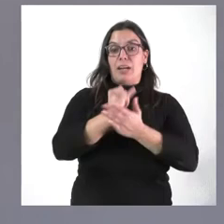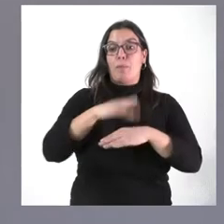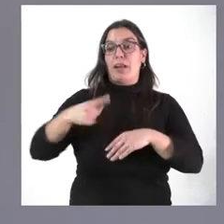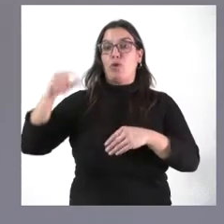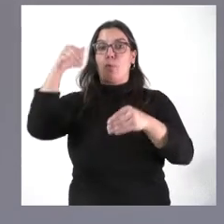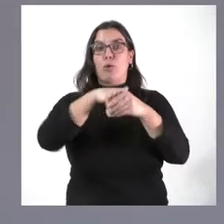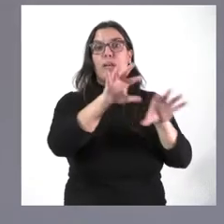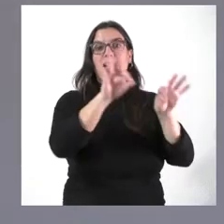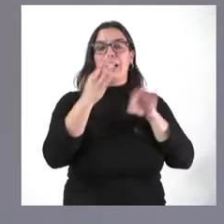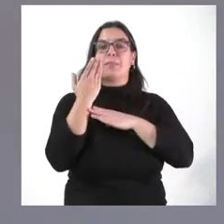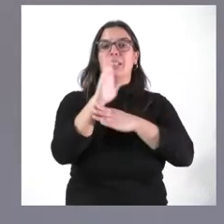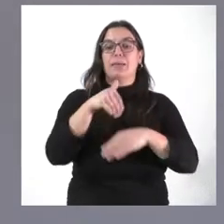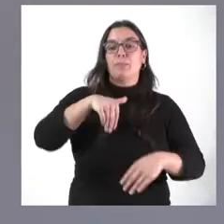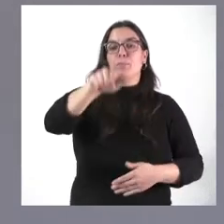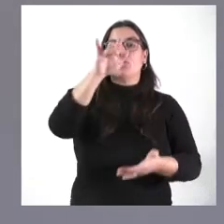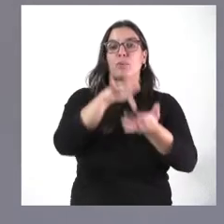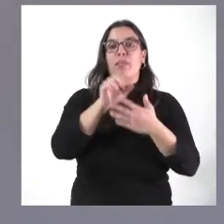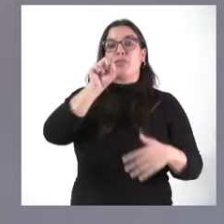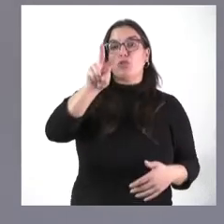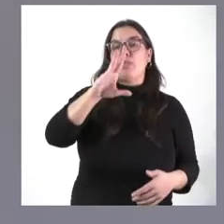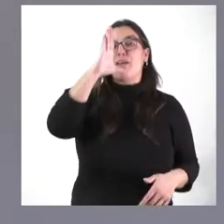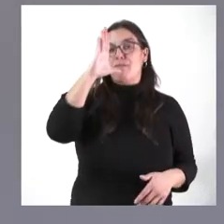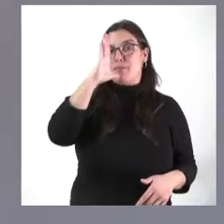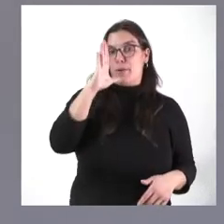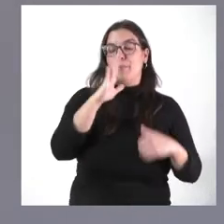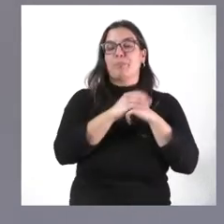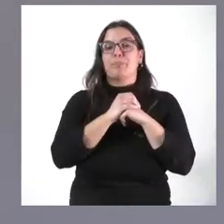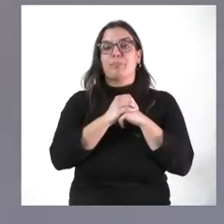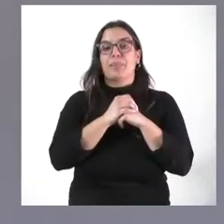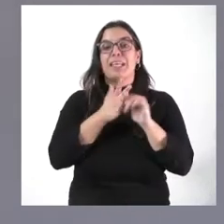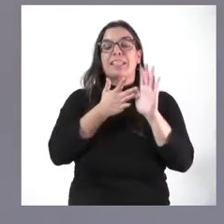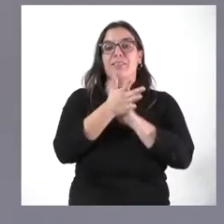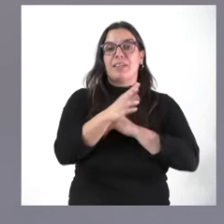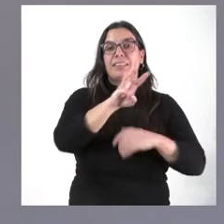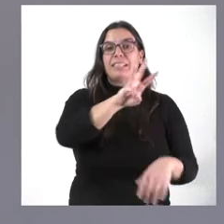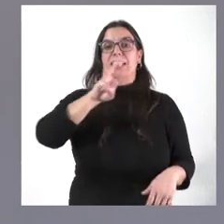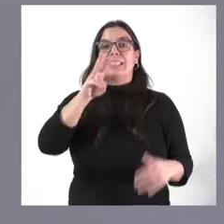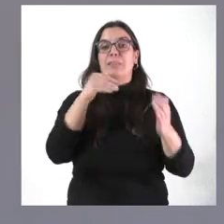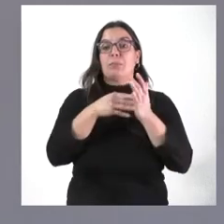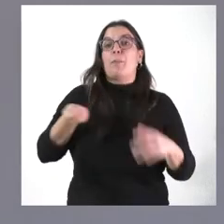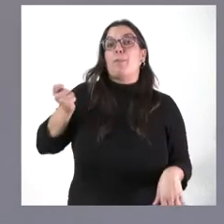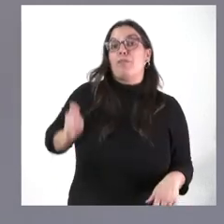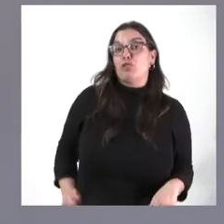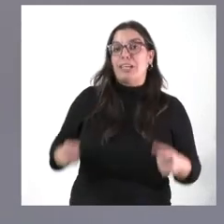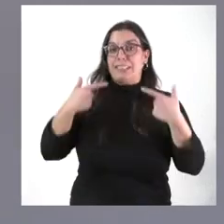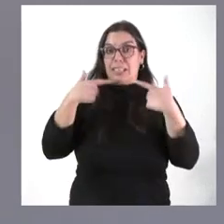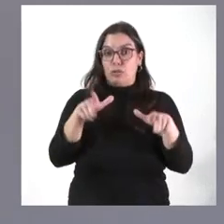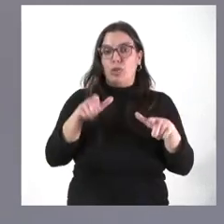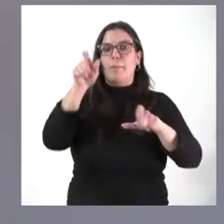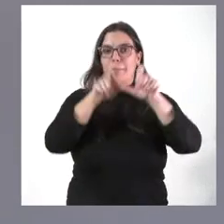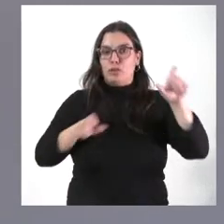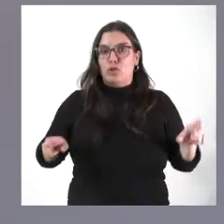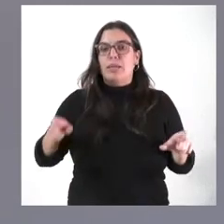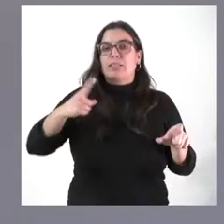representantes el próximo 12 de febrero estamos hablando de 33.000 profesionales del sector personas físicas